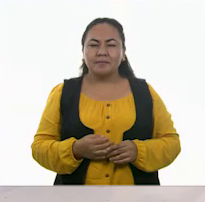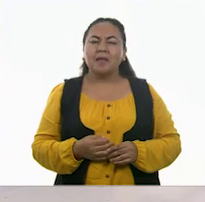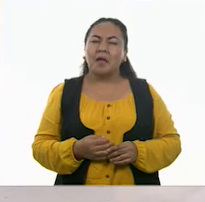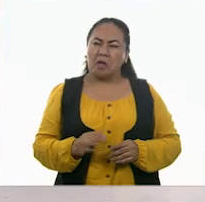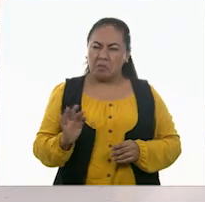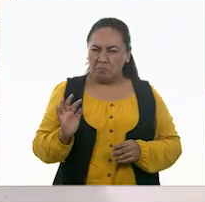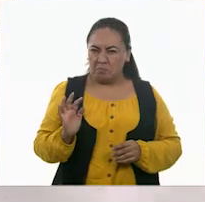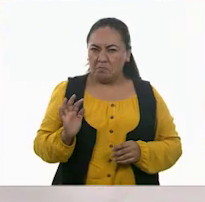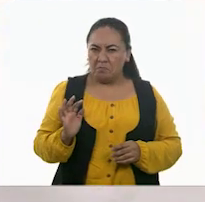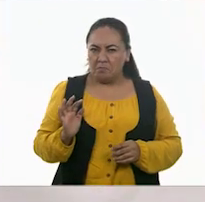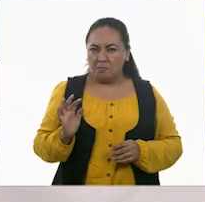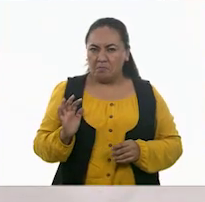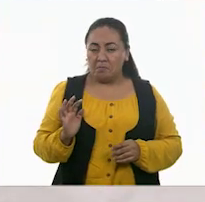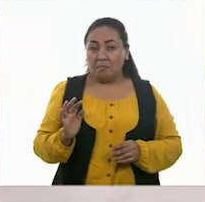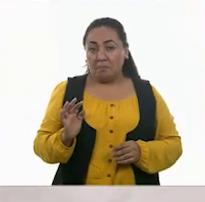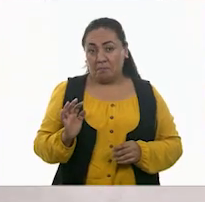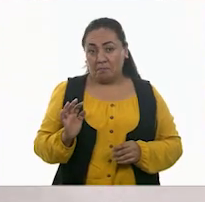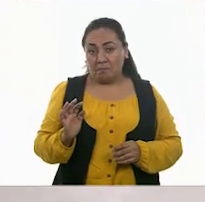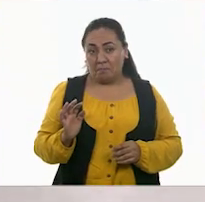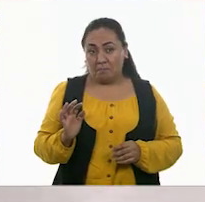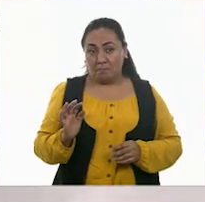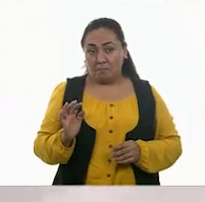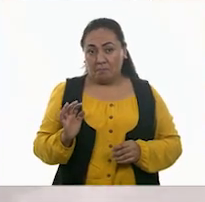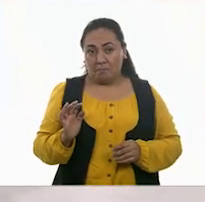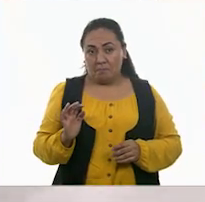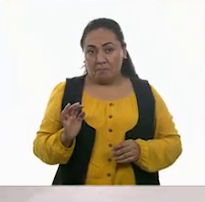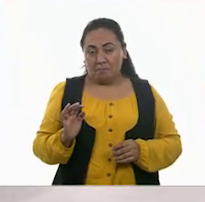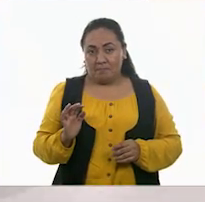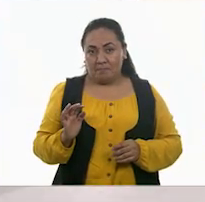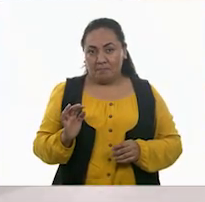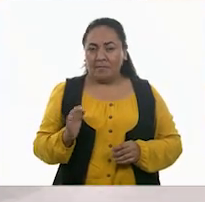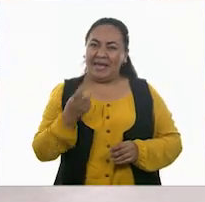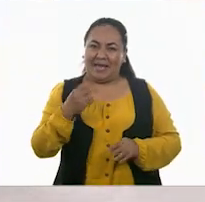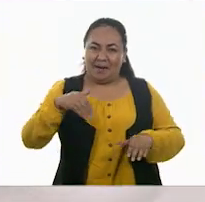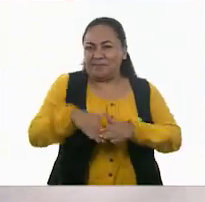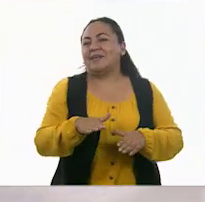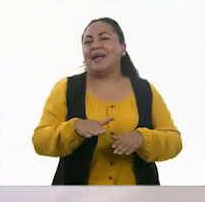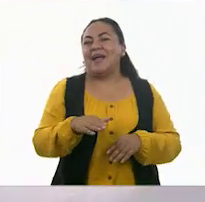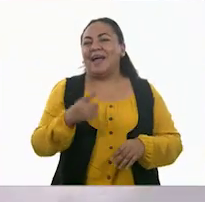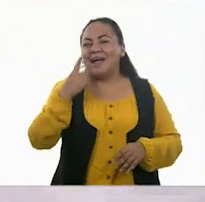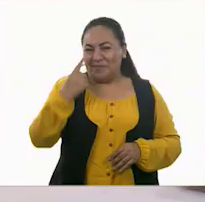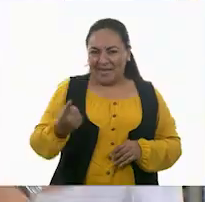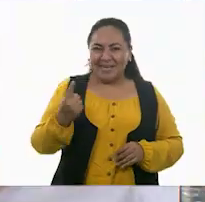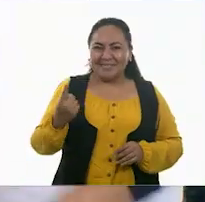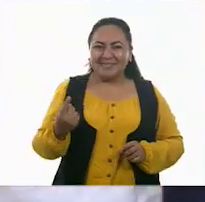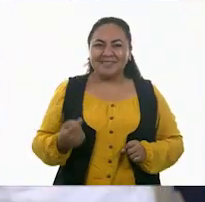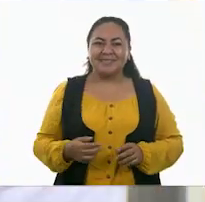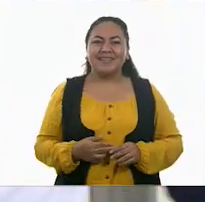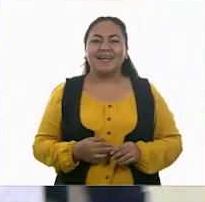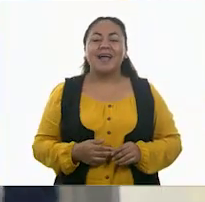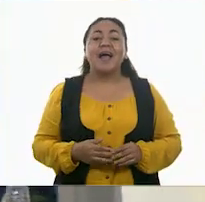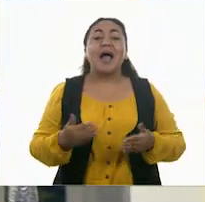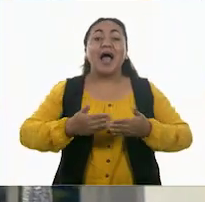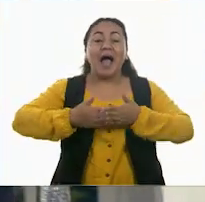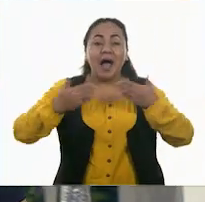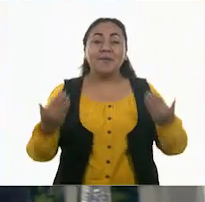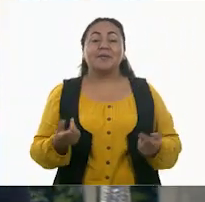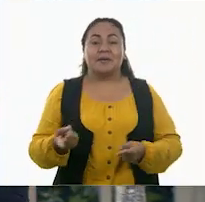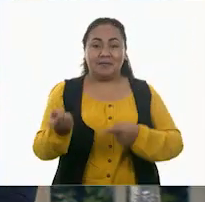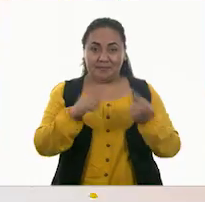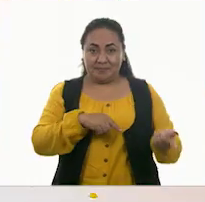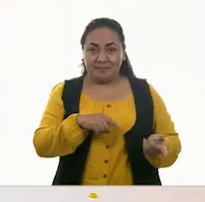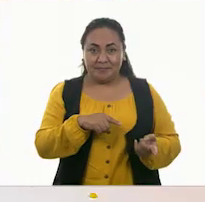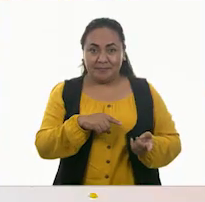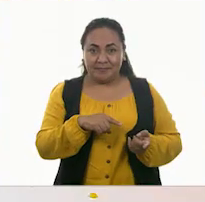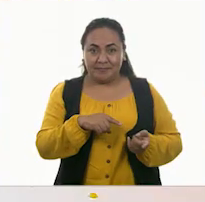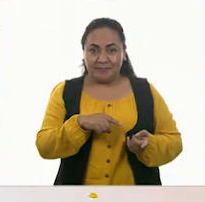la tengo. Perfecto. Entonces, allá en casa. Una, dos, ¡eso! ¡Excelente! Vamos por lo último. Aquí sí tienes